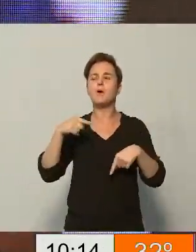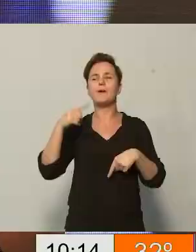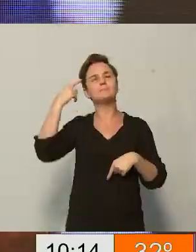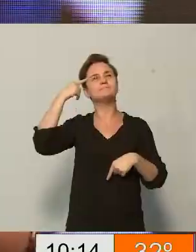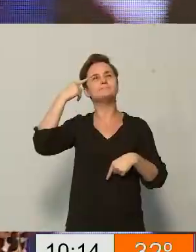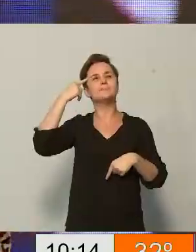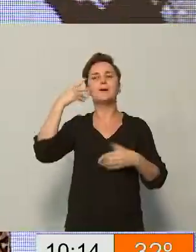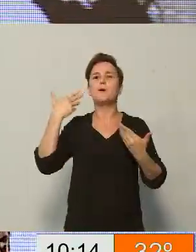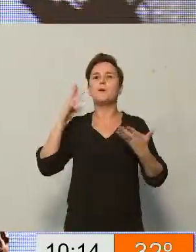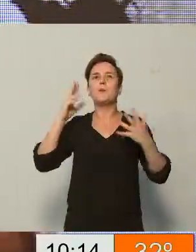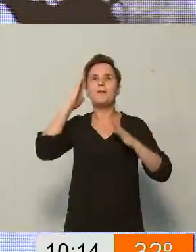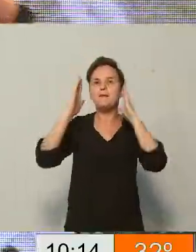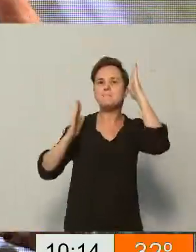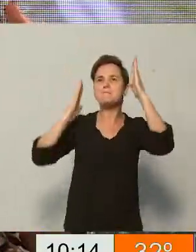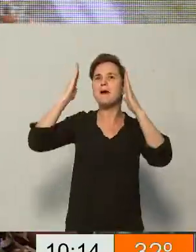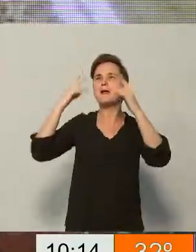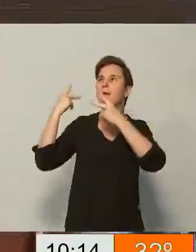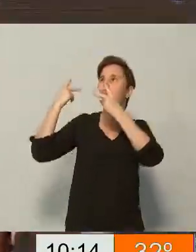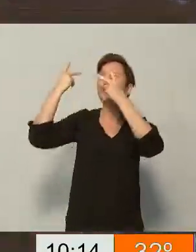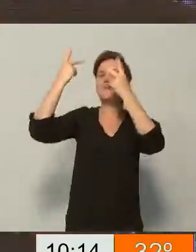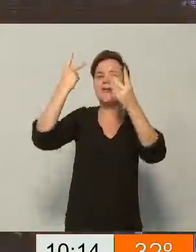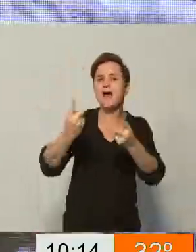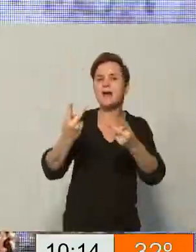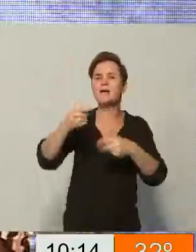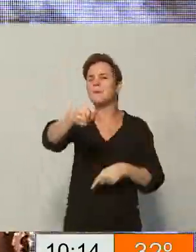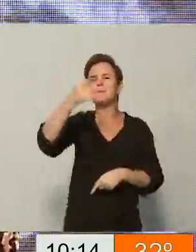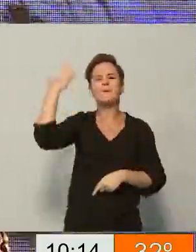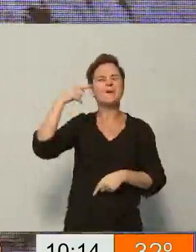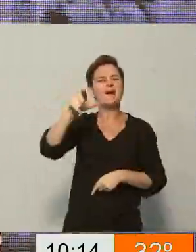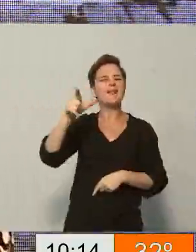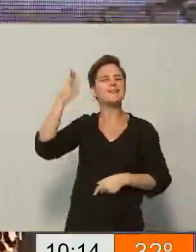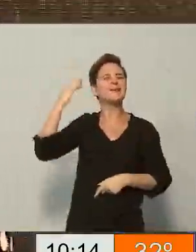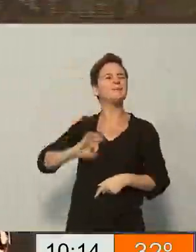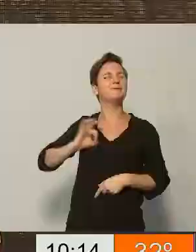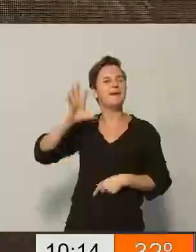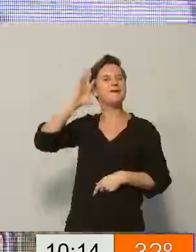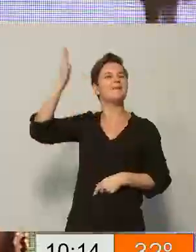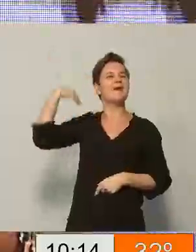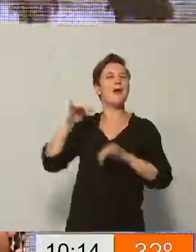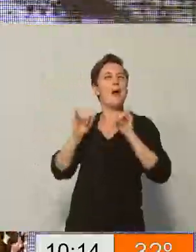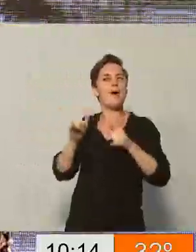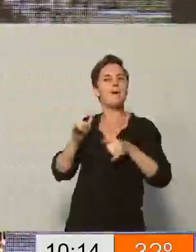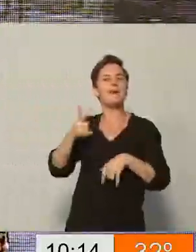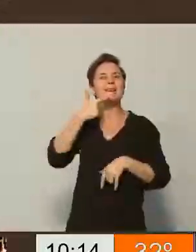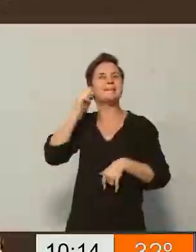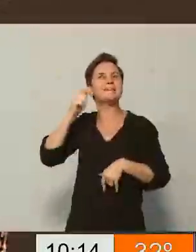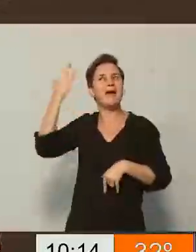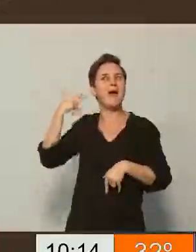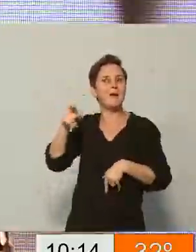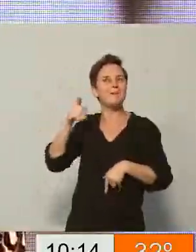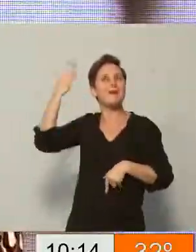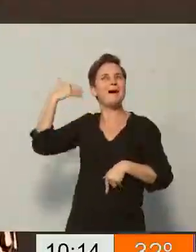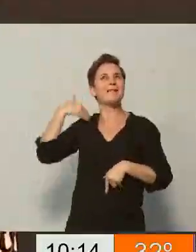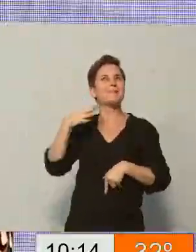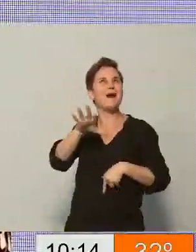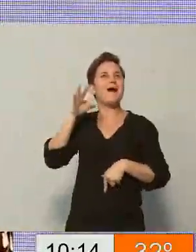imaginario. Que te imagines aquel Quique con tan solo 17 años, 18 años, que tuvo que decidir, que tuvo que elegir qué